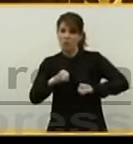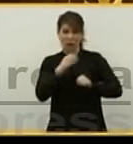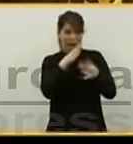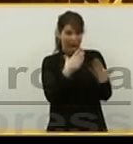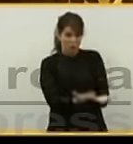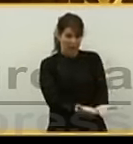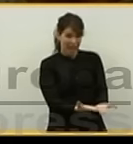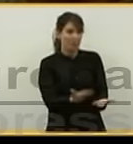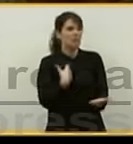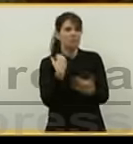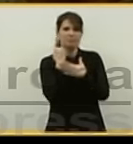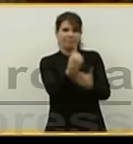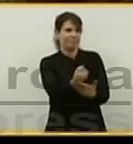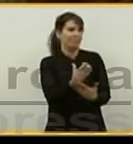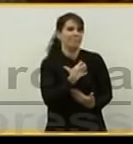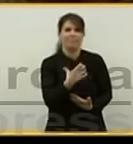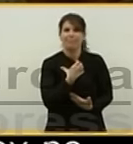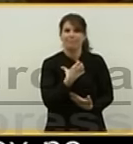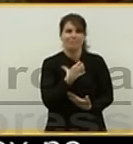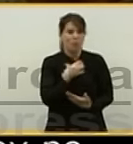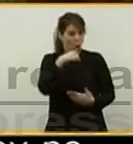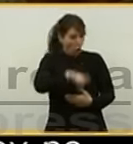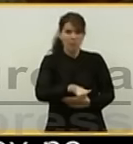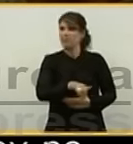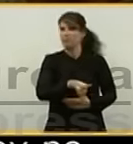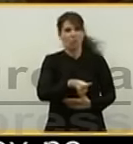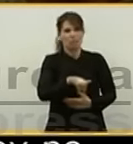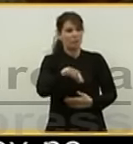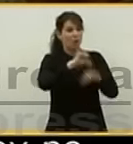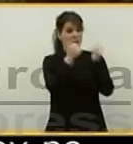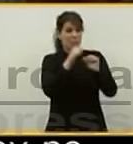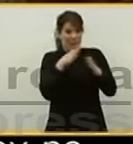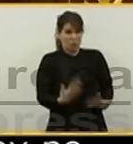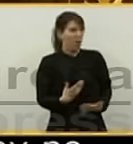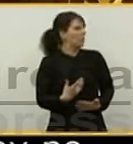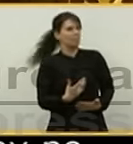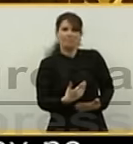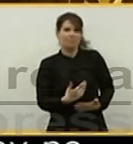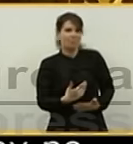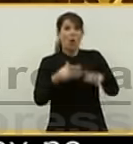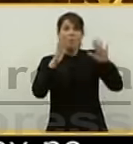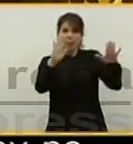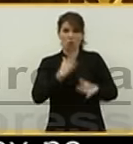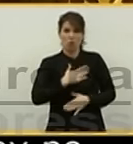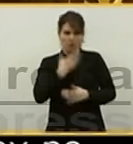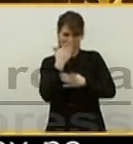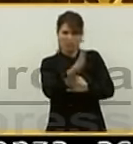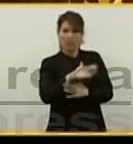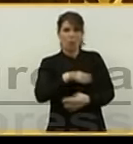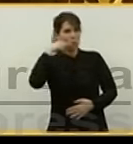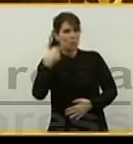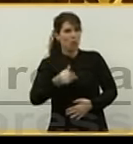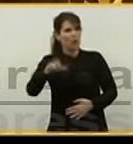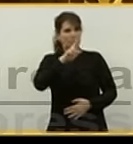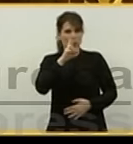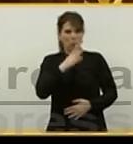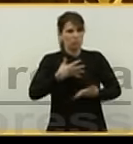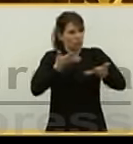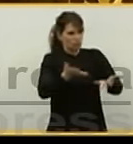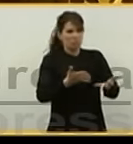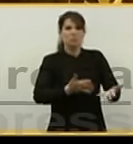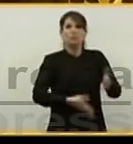nuestra confianza. Hoy no. Así no. Pero en nombre de Compromís les sigo reiterando nuestra voluntad de seguir hablando. El revés